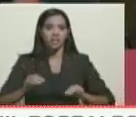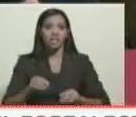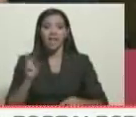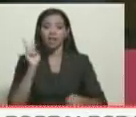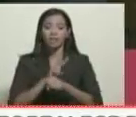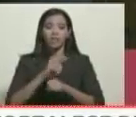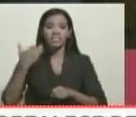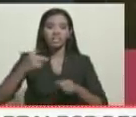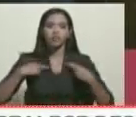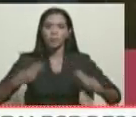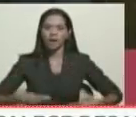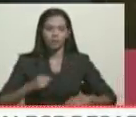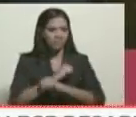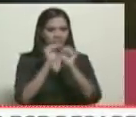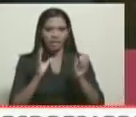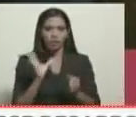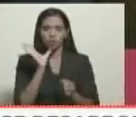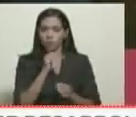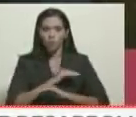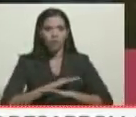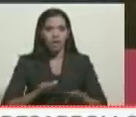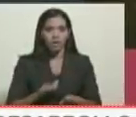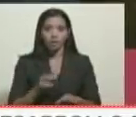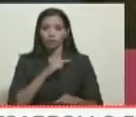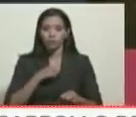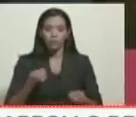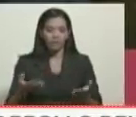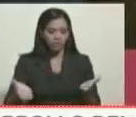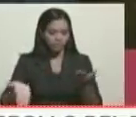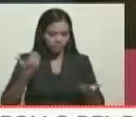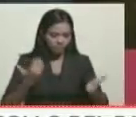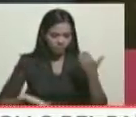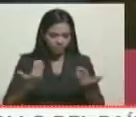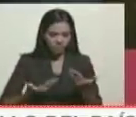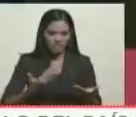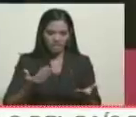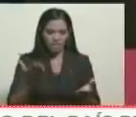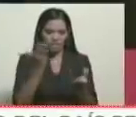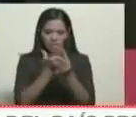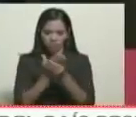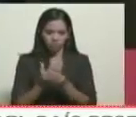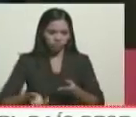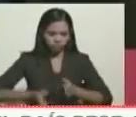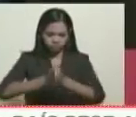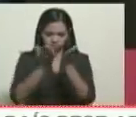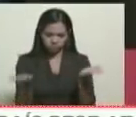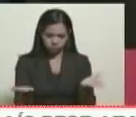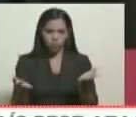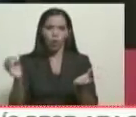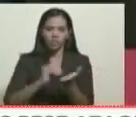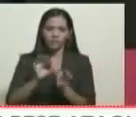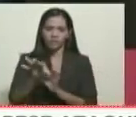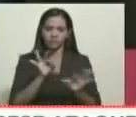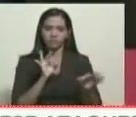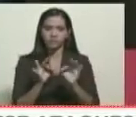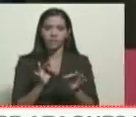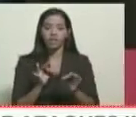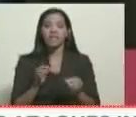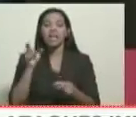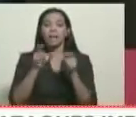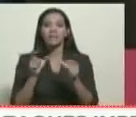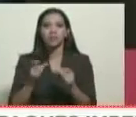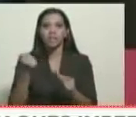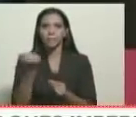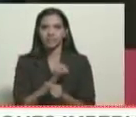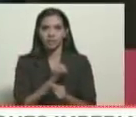derechos humanos, vamos a estar claros. Nosotros tuvimos que retomar todos esos casos y a los agentes de Estado que individualmente asesinaron en